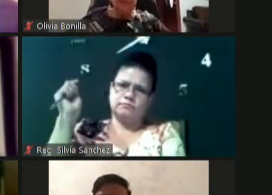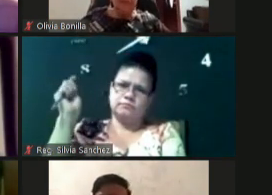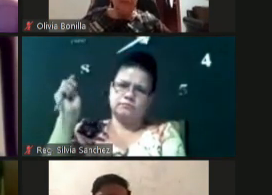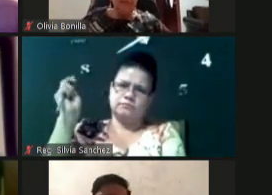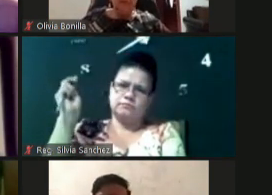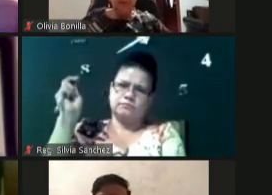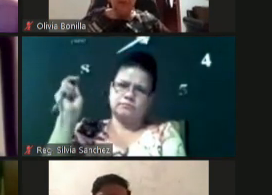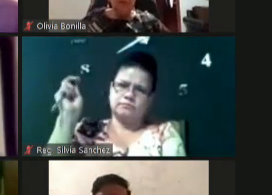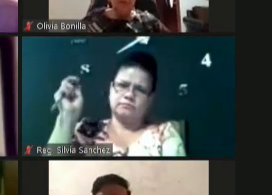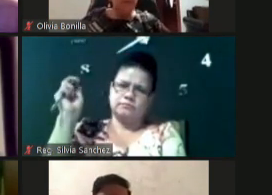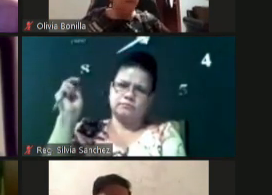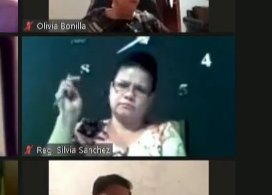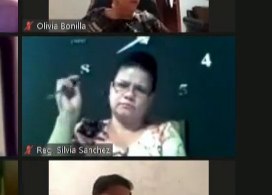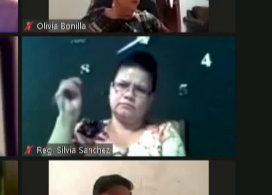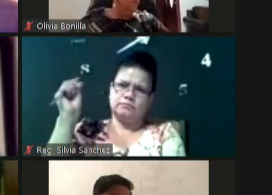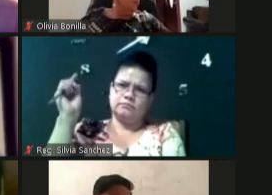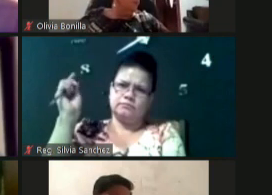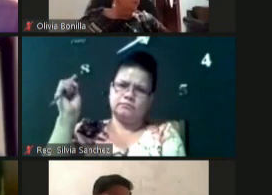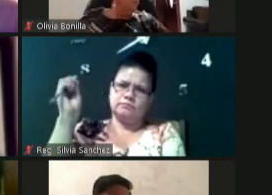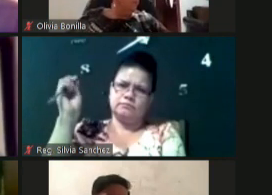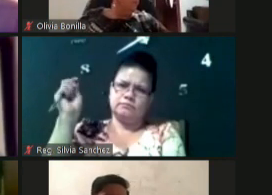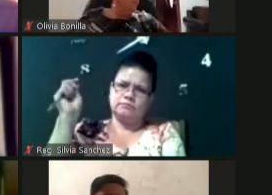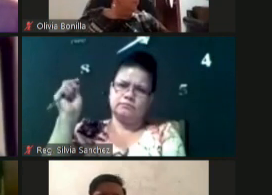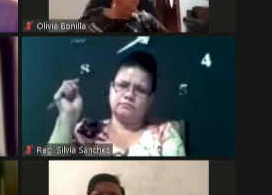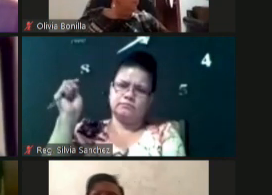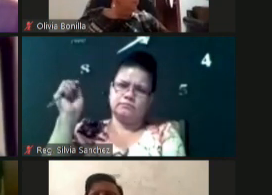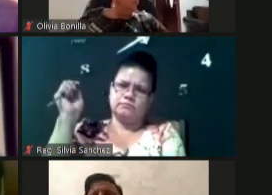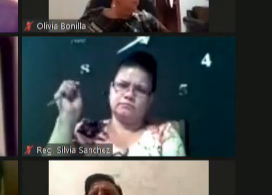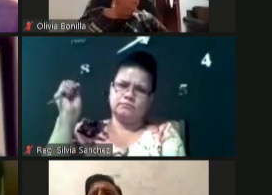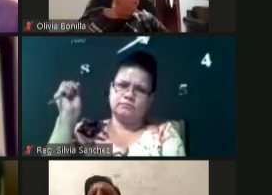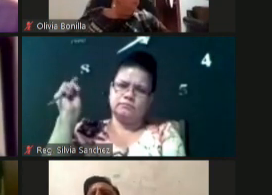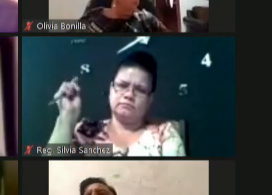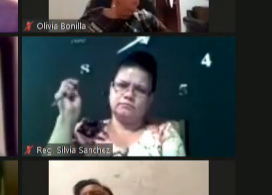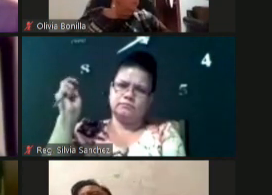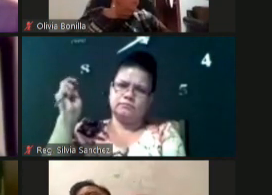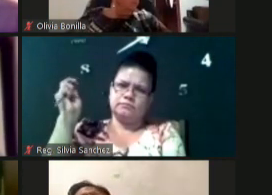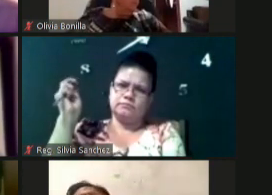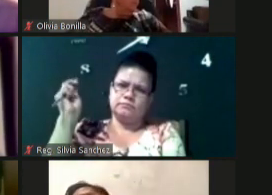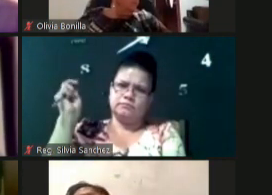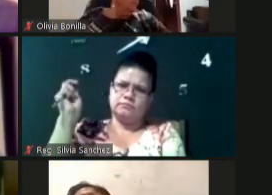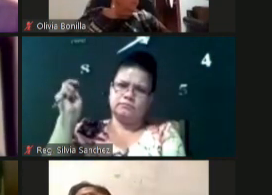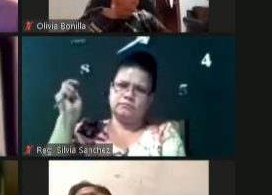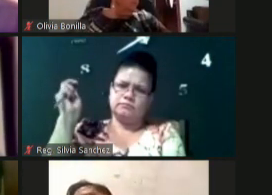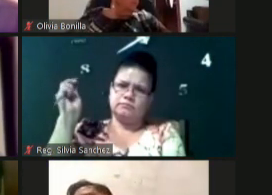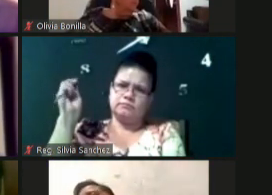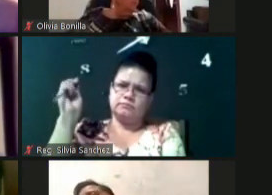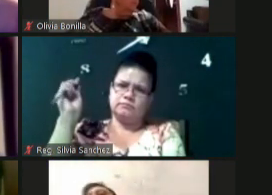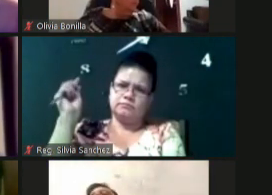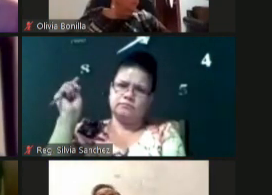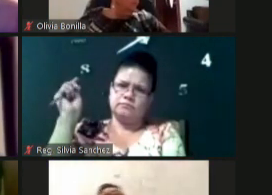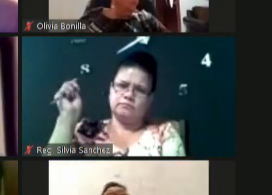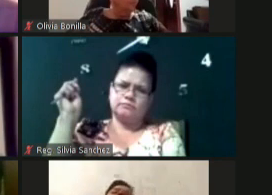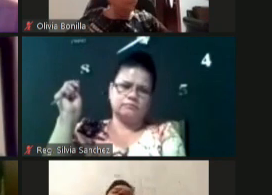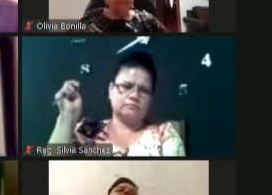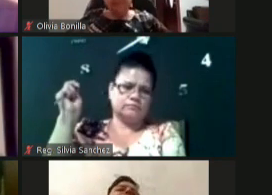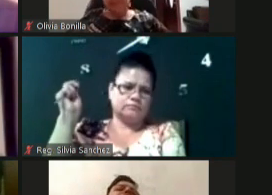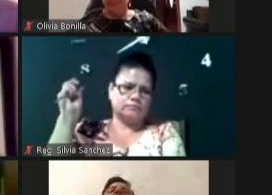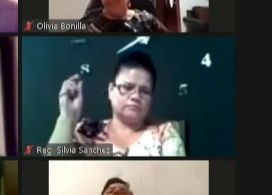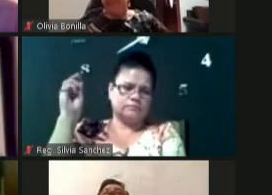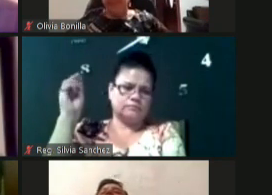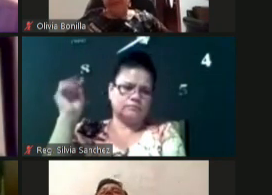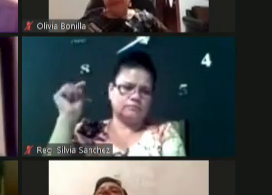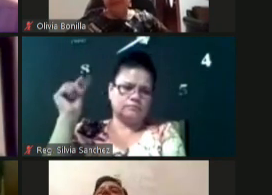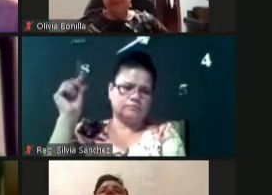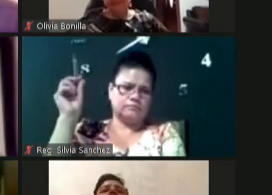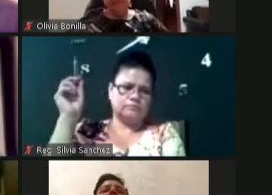discriminación. Obviamente, pues hay una cultura. Y también, pues invitar a todos y a todas desde este cabildo, tanto también a